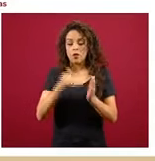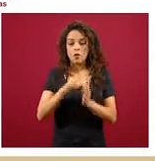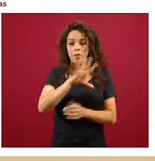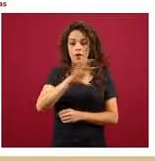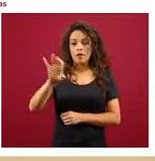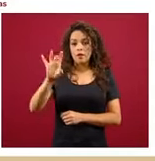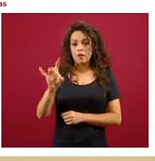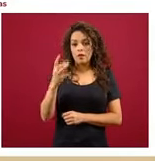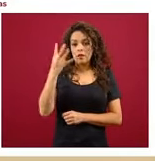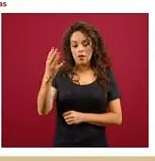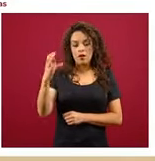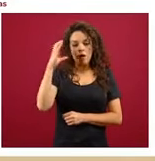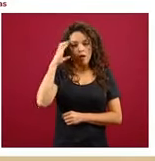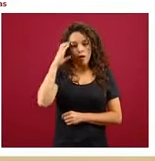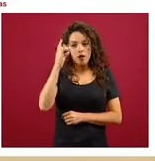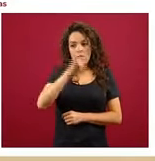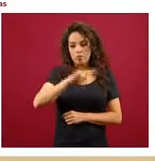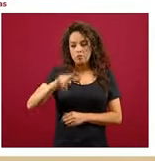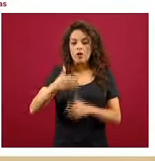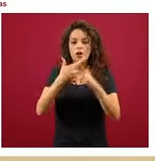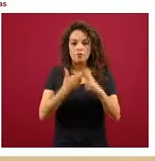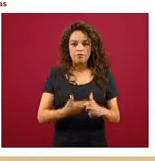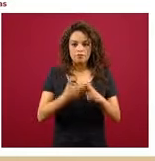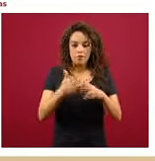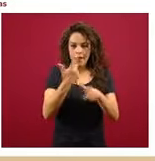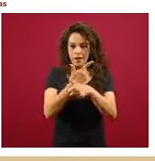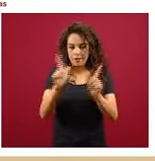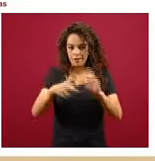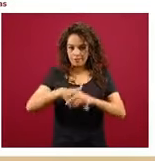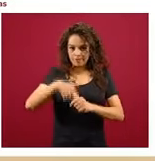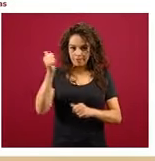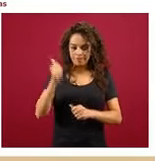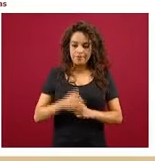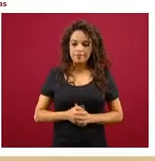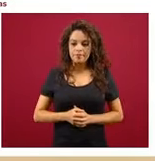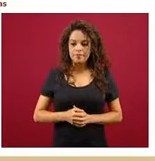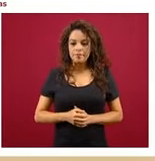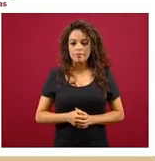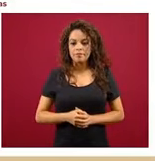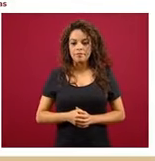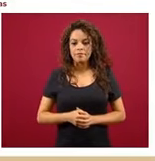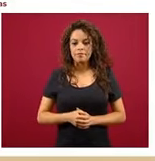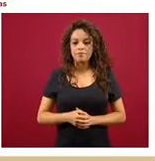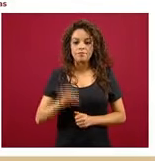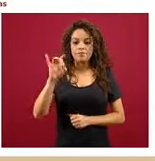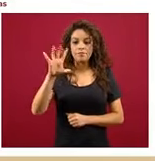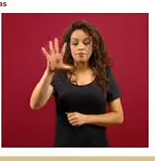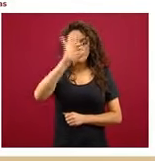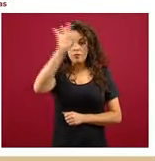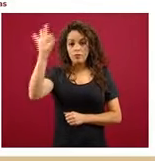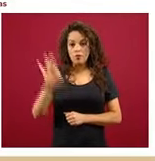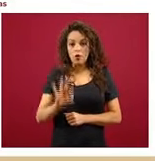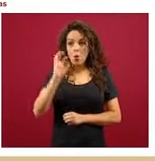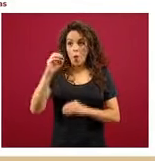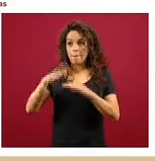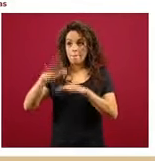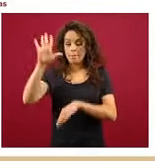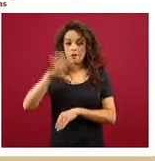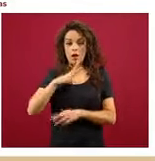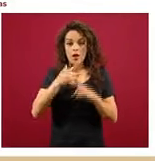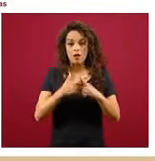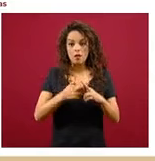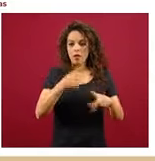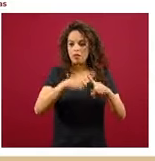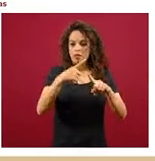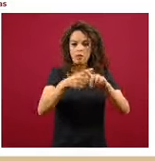19.534 camas disponibles. Todas las entidades tienen al menos un 35% o más de disponibilidad, lo cual